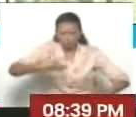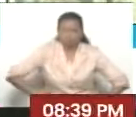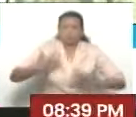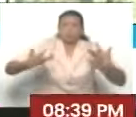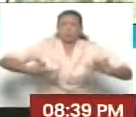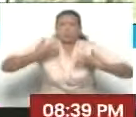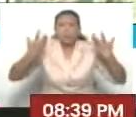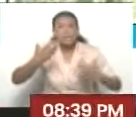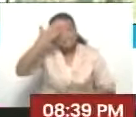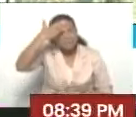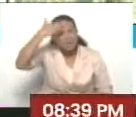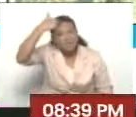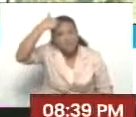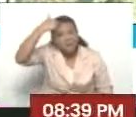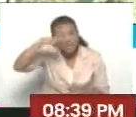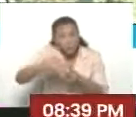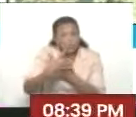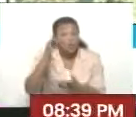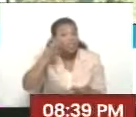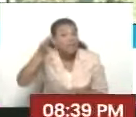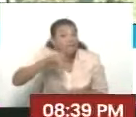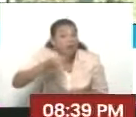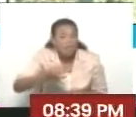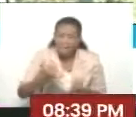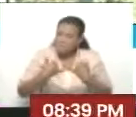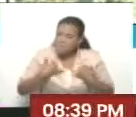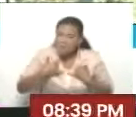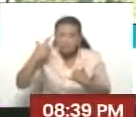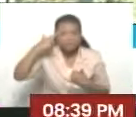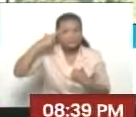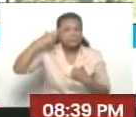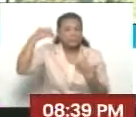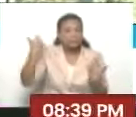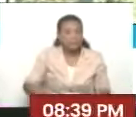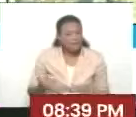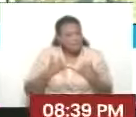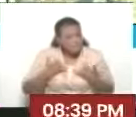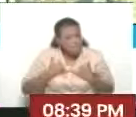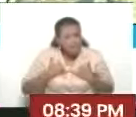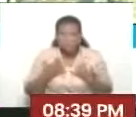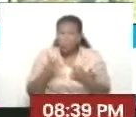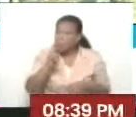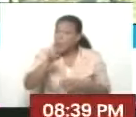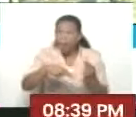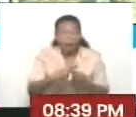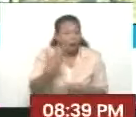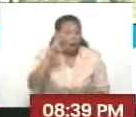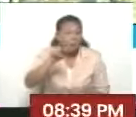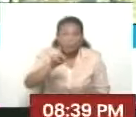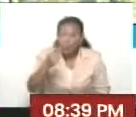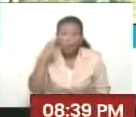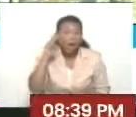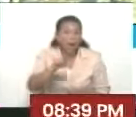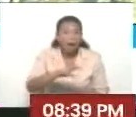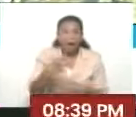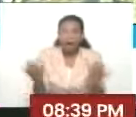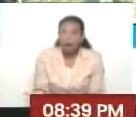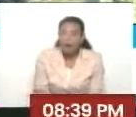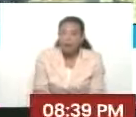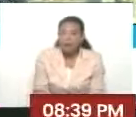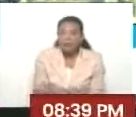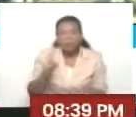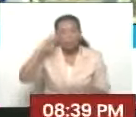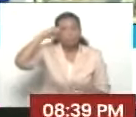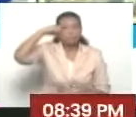¿Qué sabría ese muchacho que lo llevó a inmolarse? Eso no se había visto nunca. Solamente me